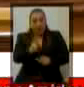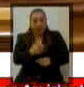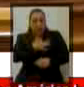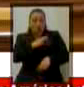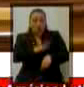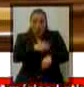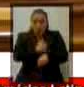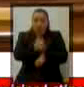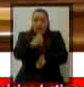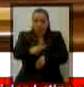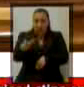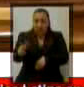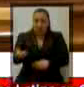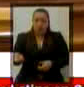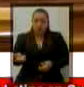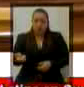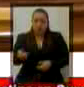la violencia es